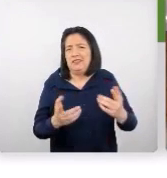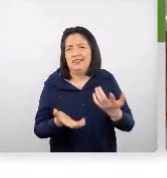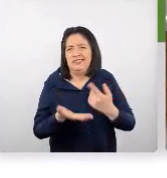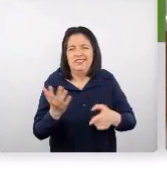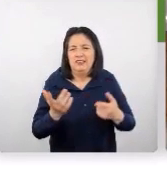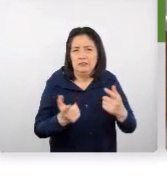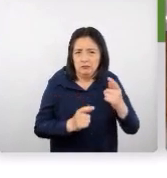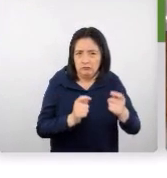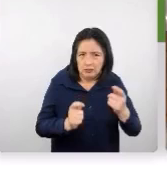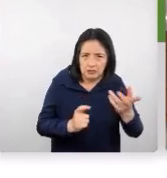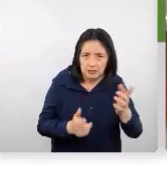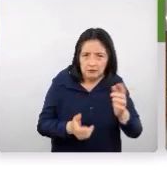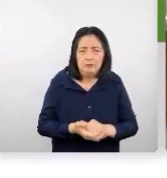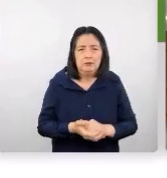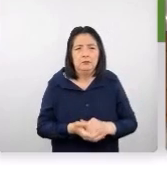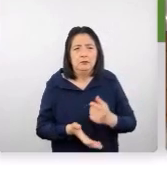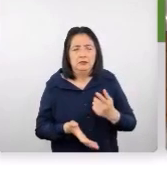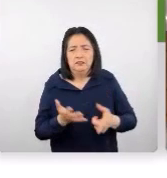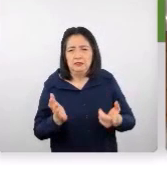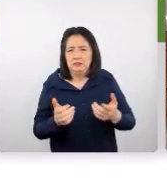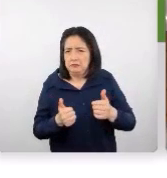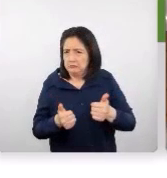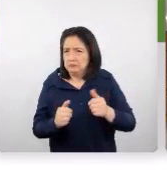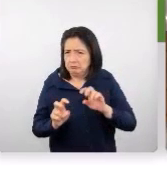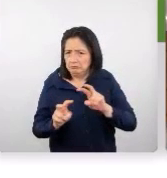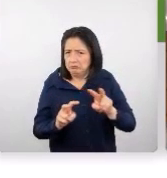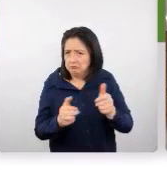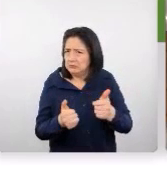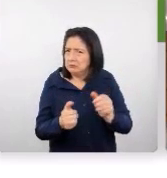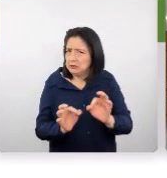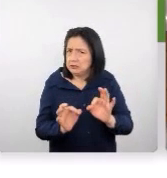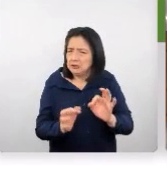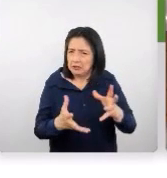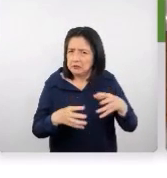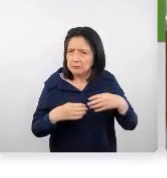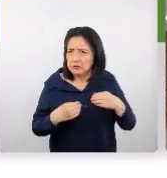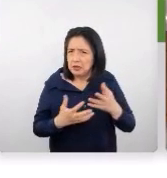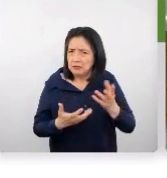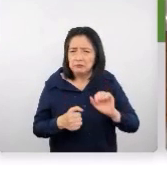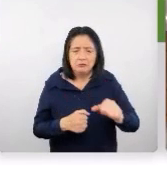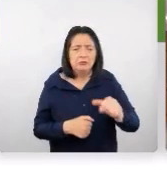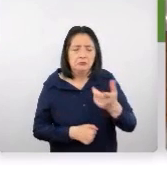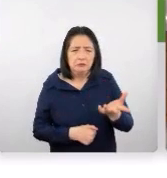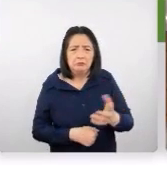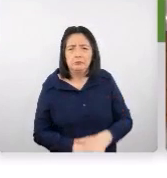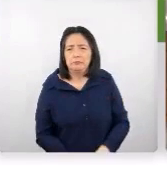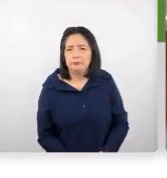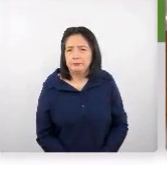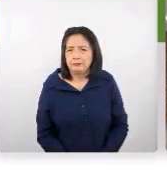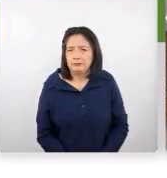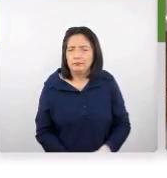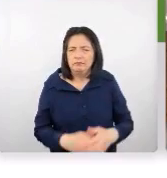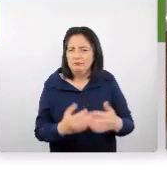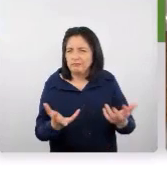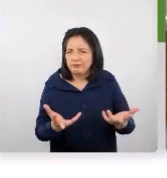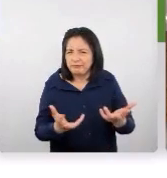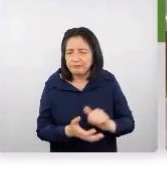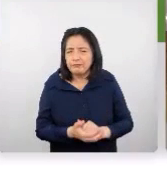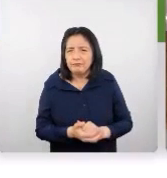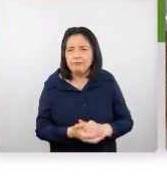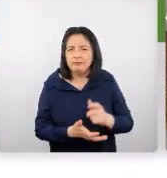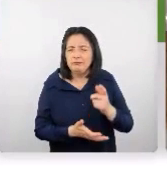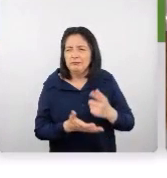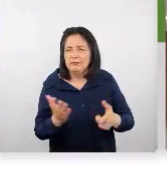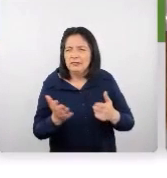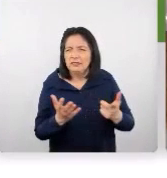que está bien visto, bien considerado y va